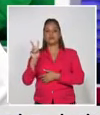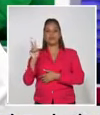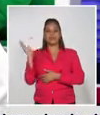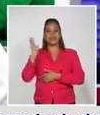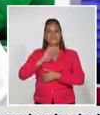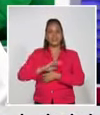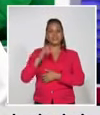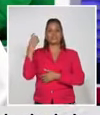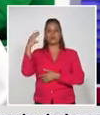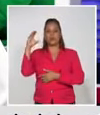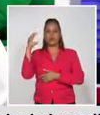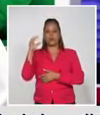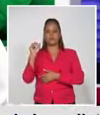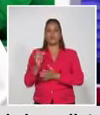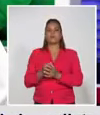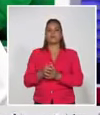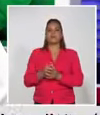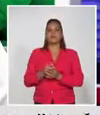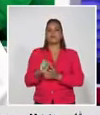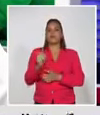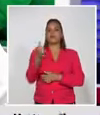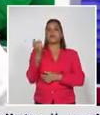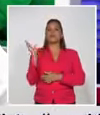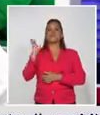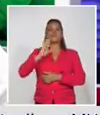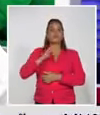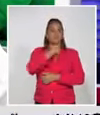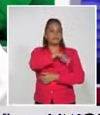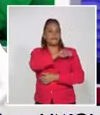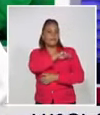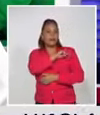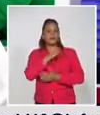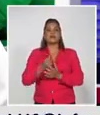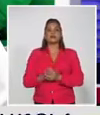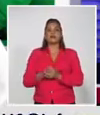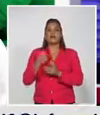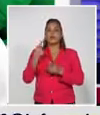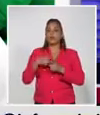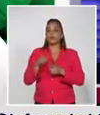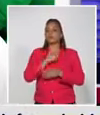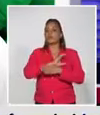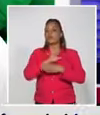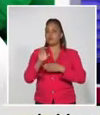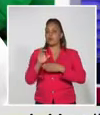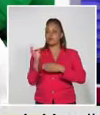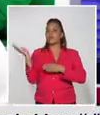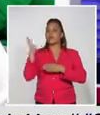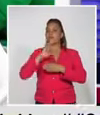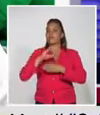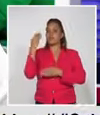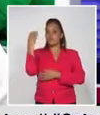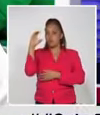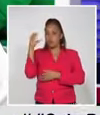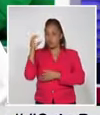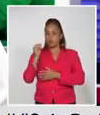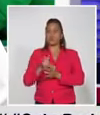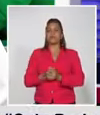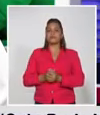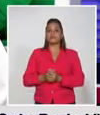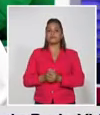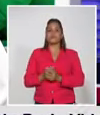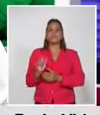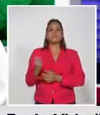un belga procedente de España, una ecuatoriana procedente de Colombia, que yo los había informado, y una